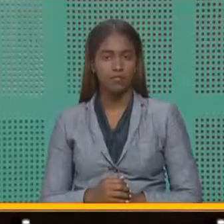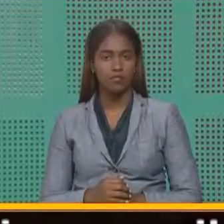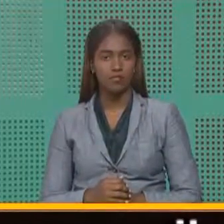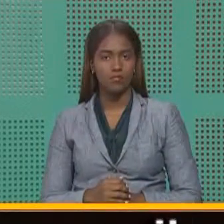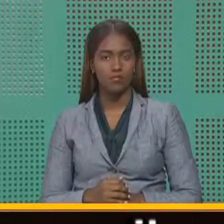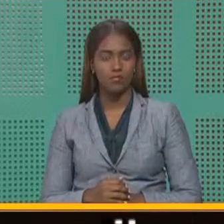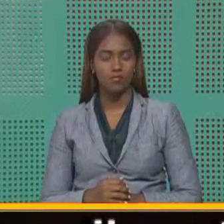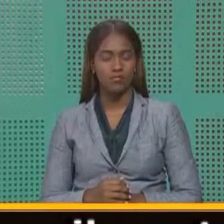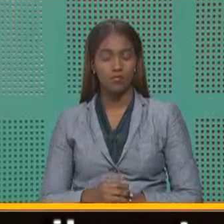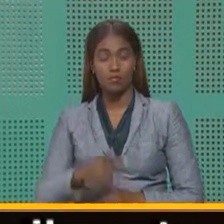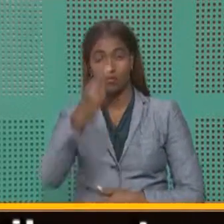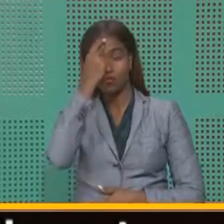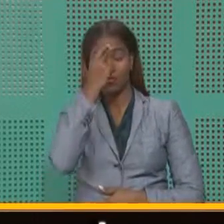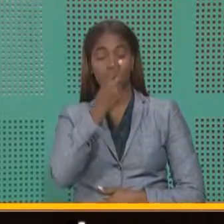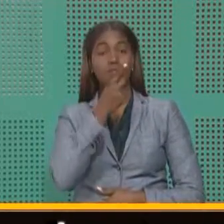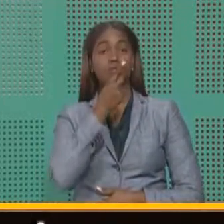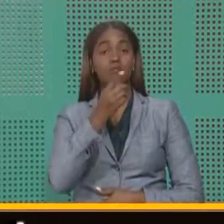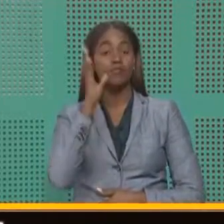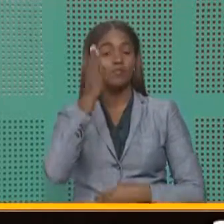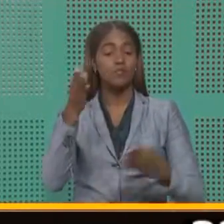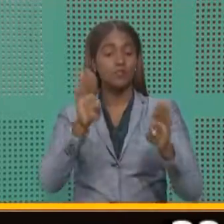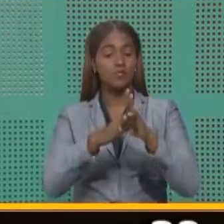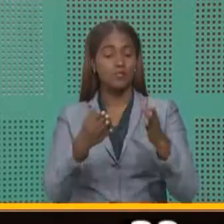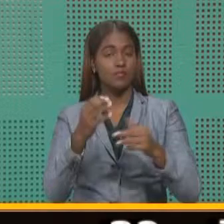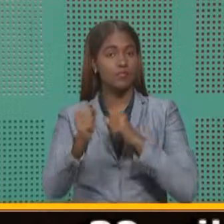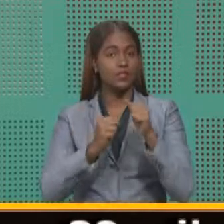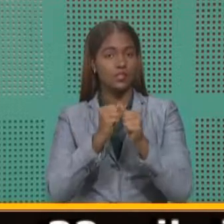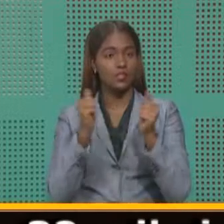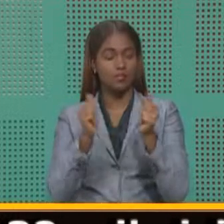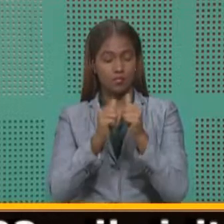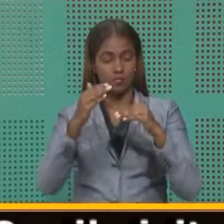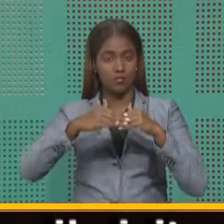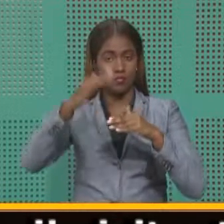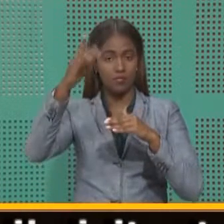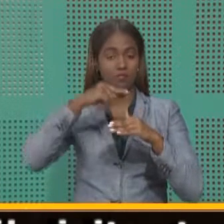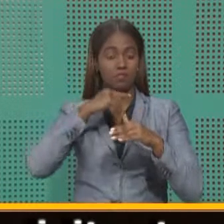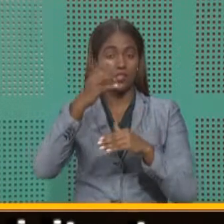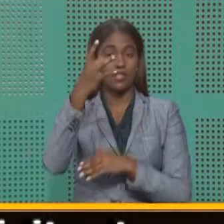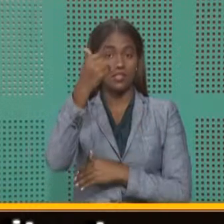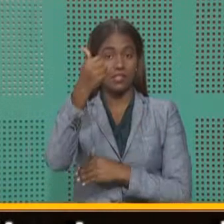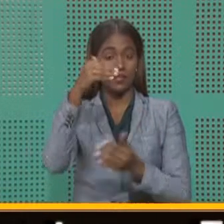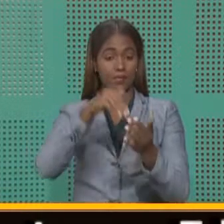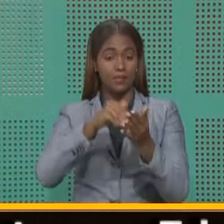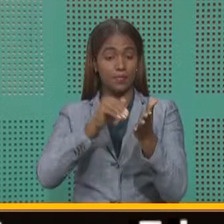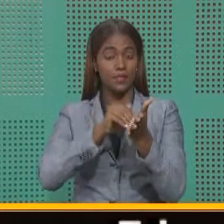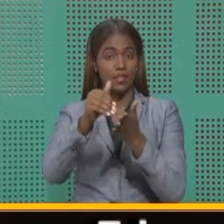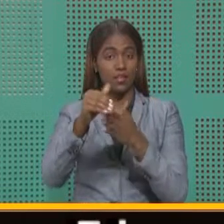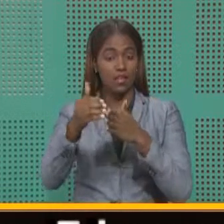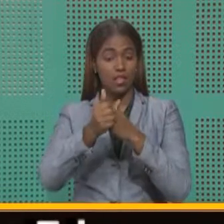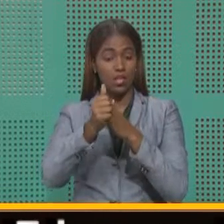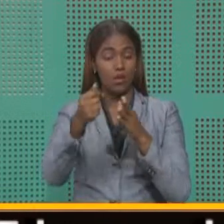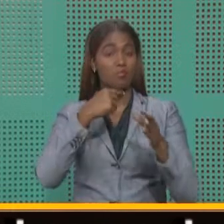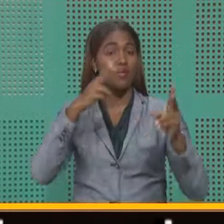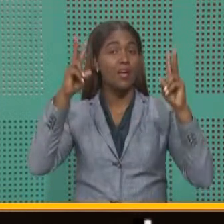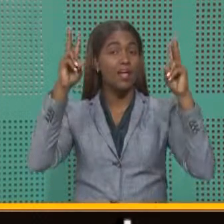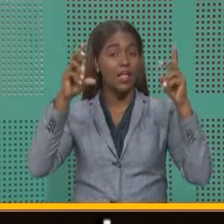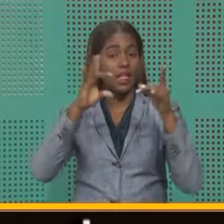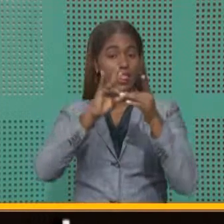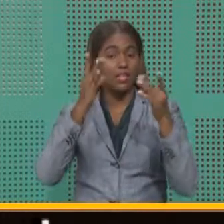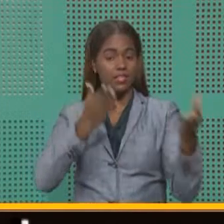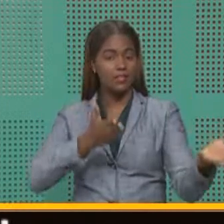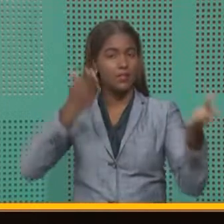la república dominicana cerrará ese año por encima de los 10 mil millones de dólares en términos de las